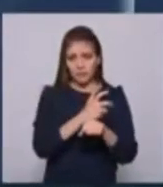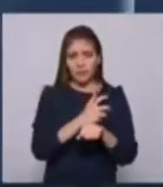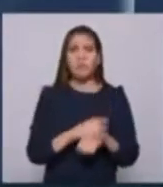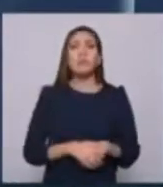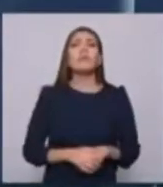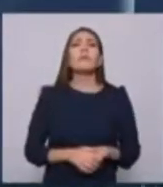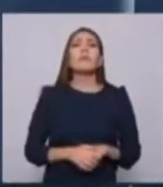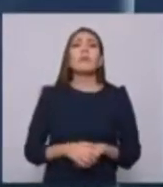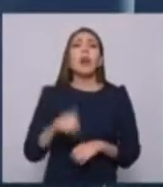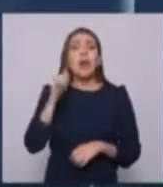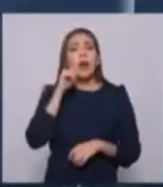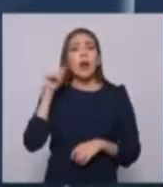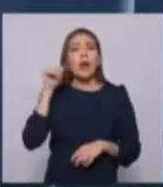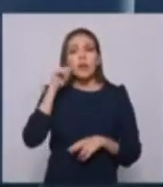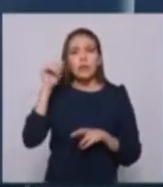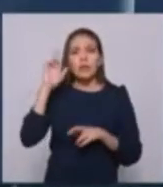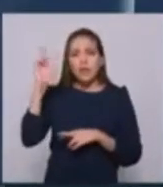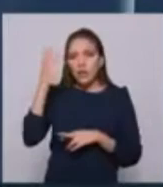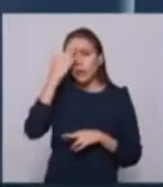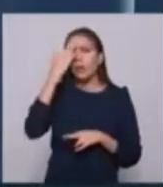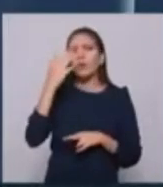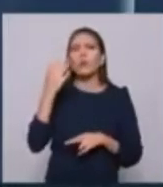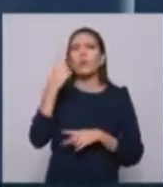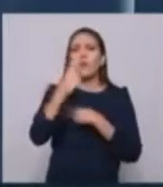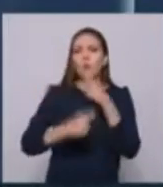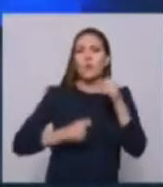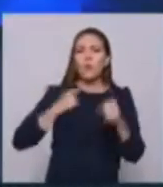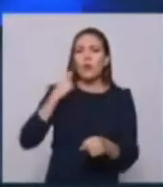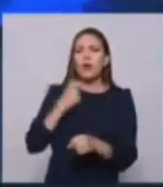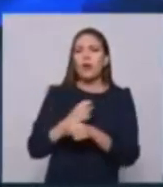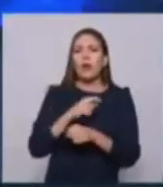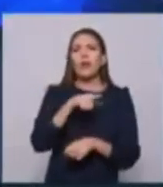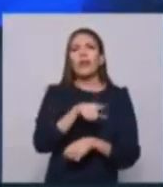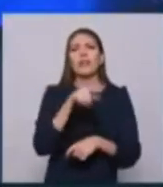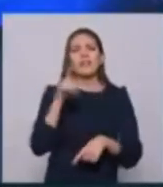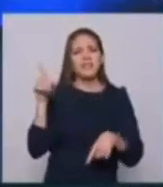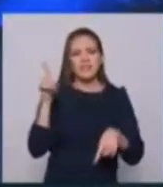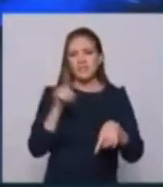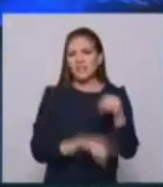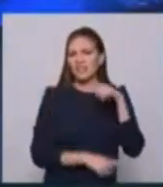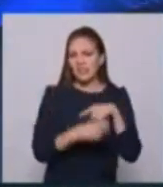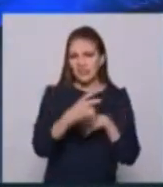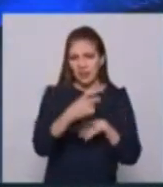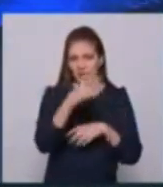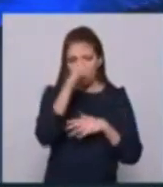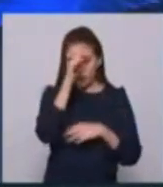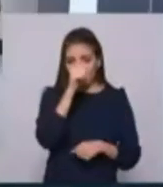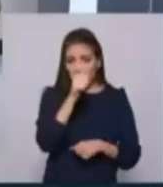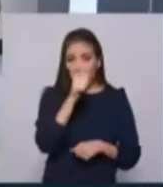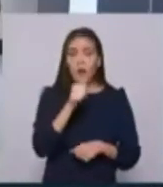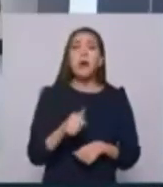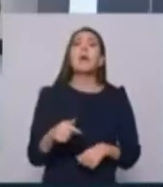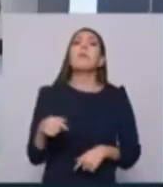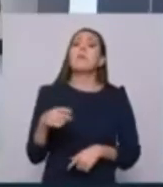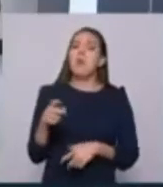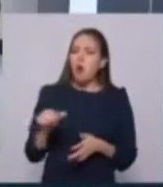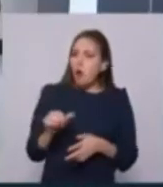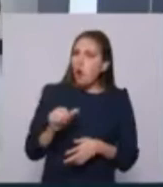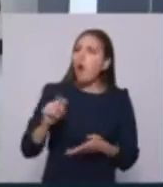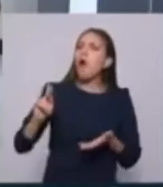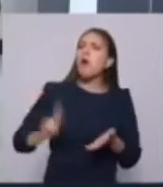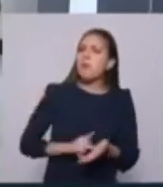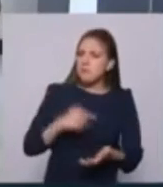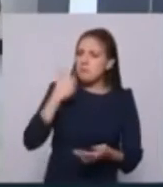se conmemoró un año de que lo había eliminado, este memorándum de entendimiento, y hoy vuelve a retomar y diciendo, si